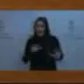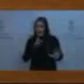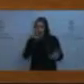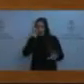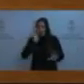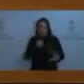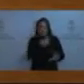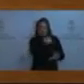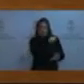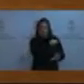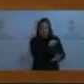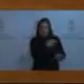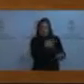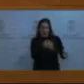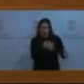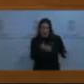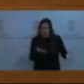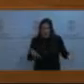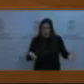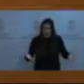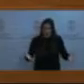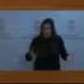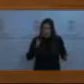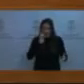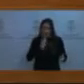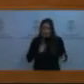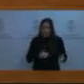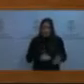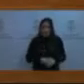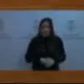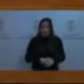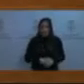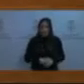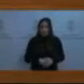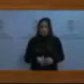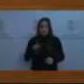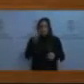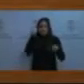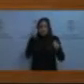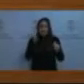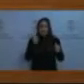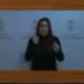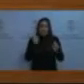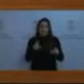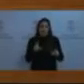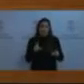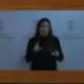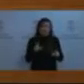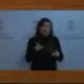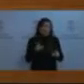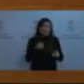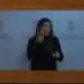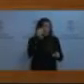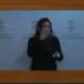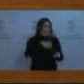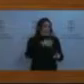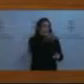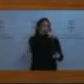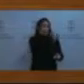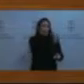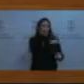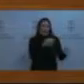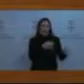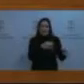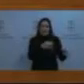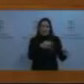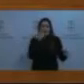lo que son. No sé muy bien lo que son. Yo creo que lo dramático es que igual ustedes tampoco lo saben. Y claro,